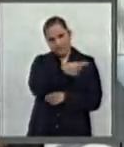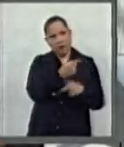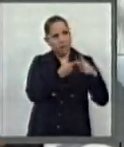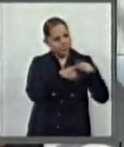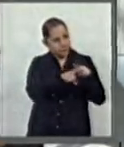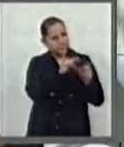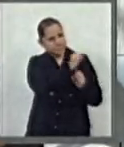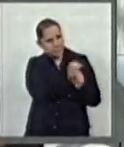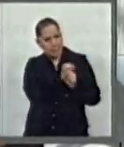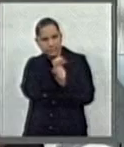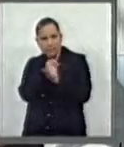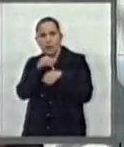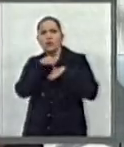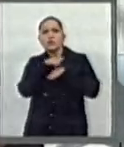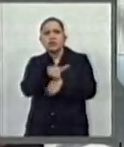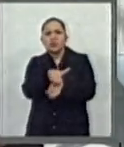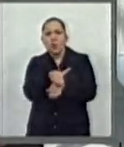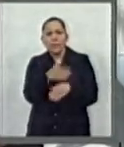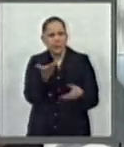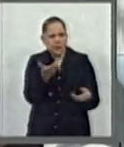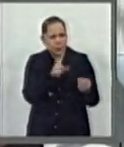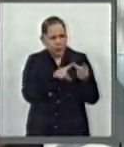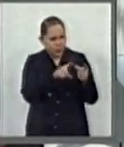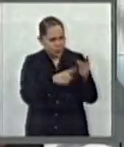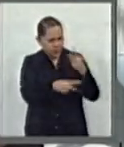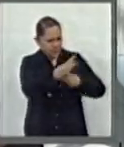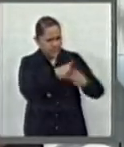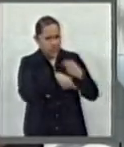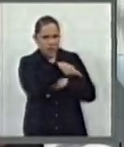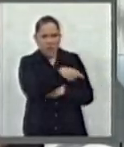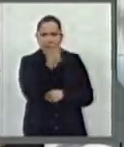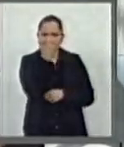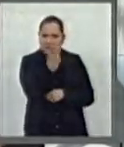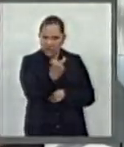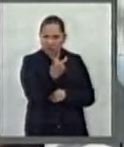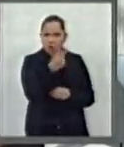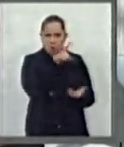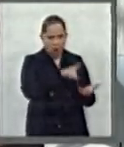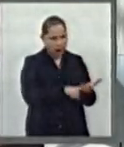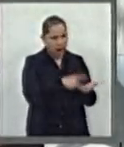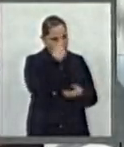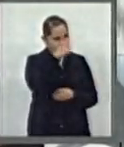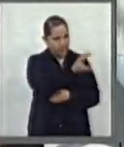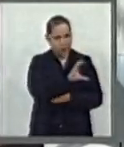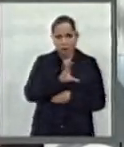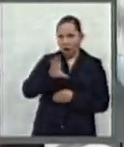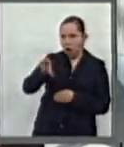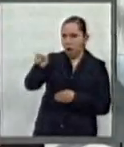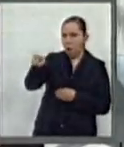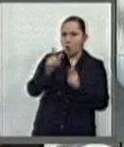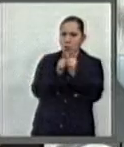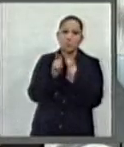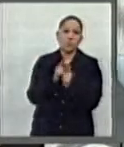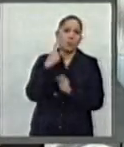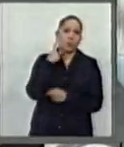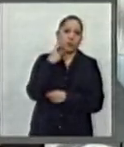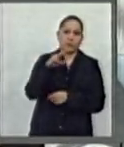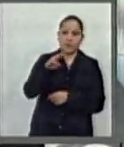el origen del 100% de los recursos asignados al partido Morena para beneficiar al